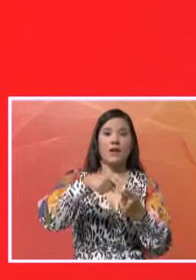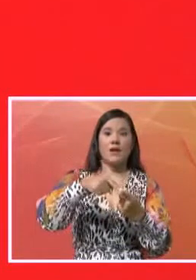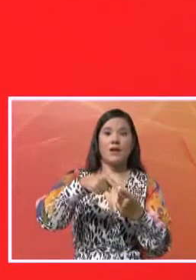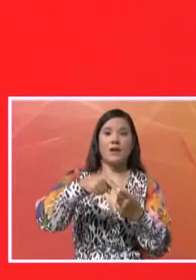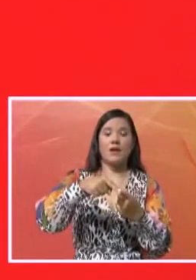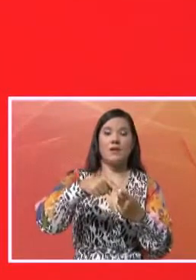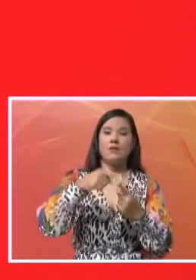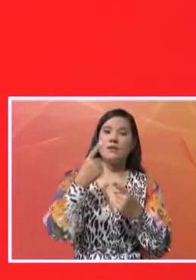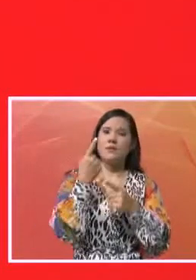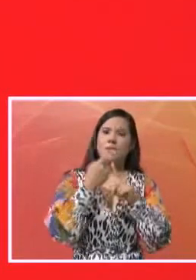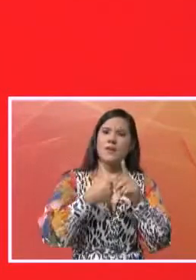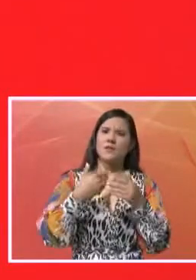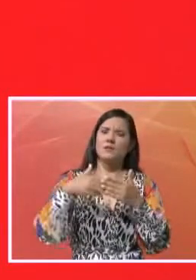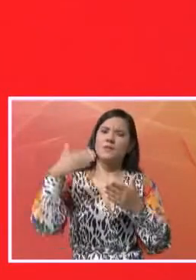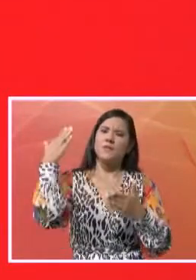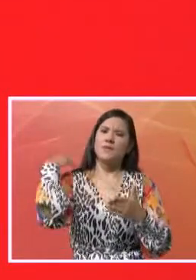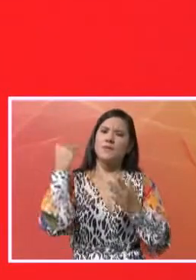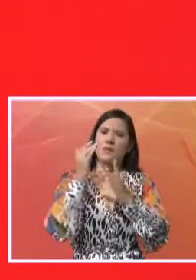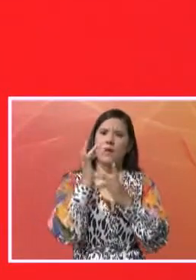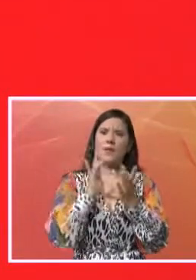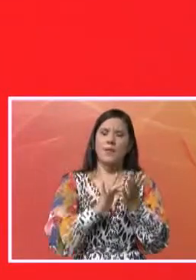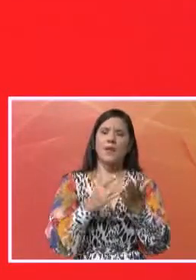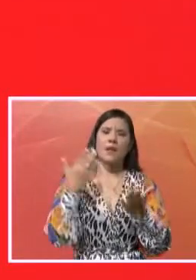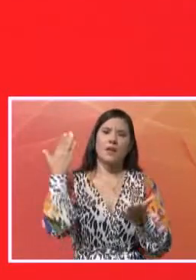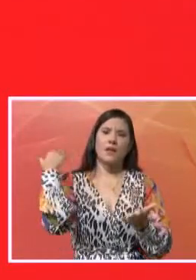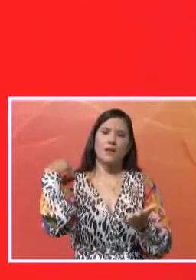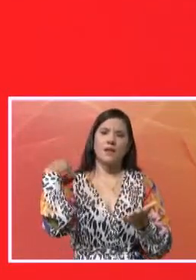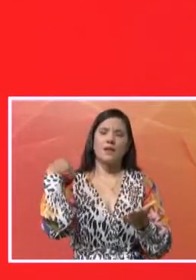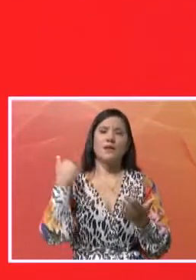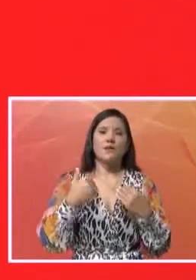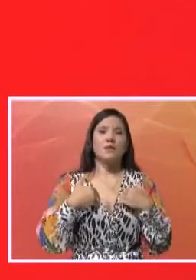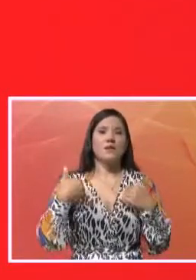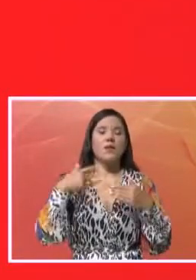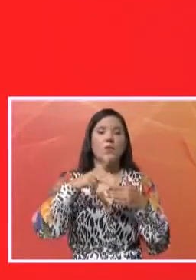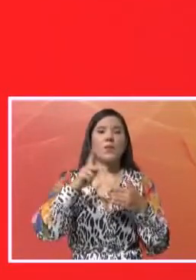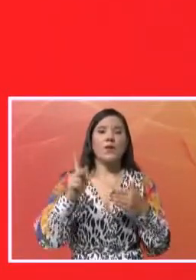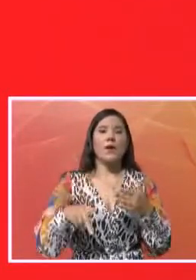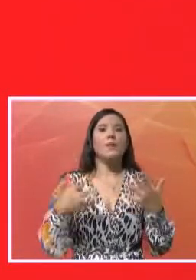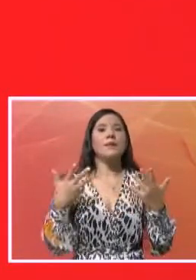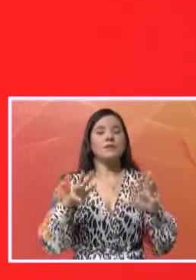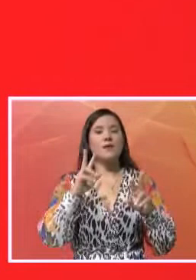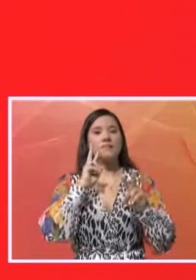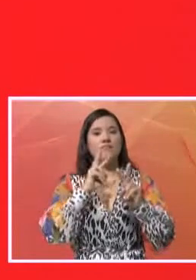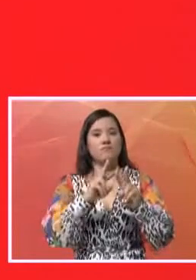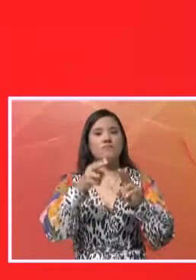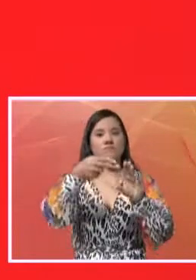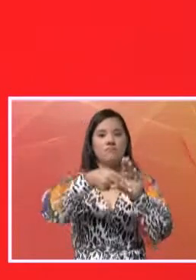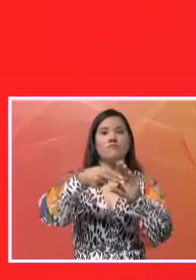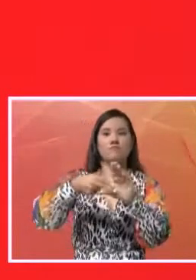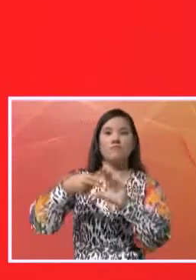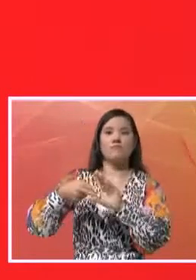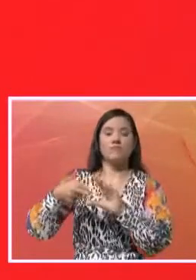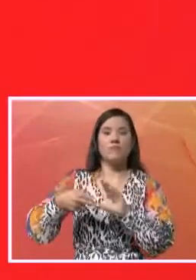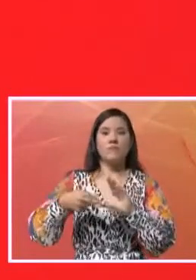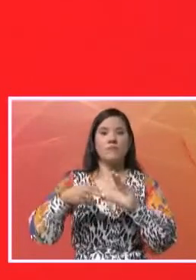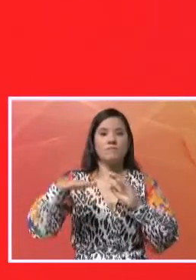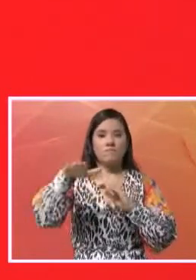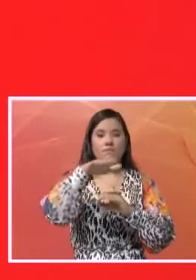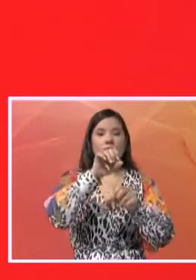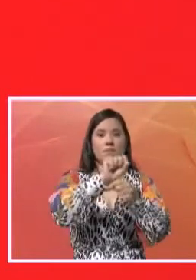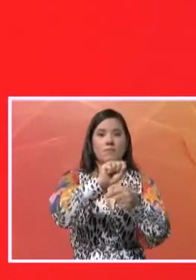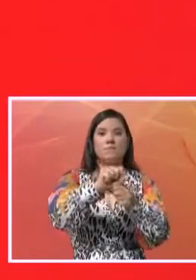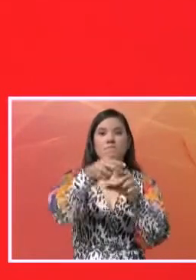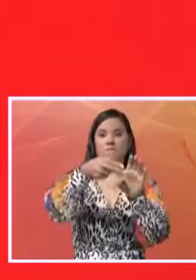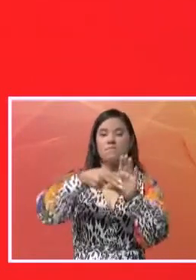pasado si esta mes de abril pudimos tener ese programa y ya hemos visto la reinserción ya en el mercado laboral